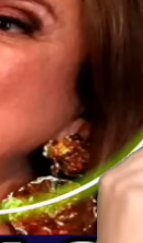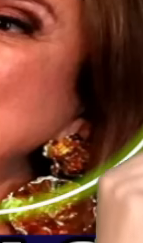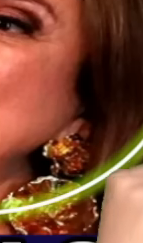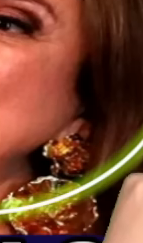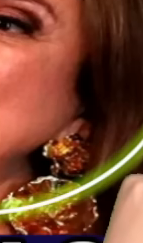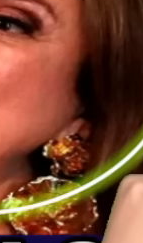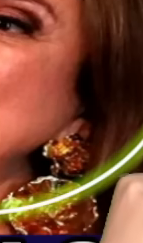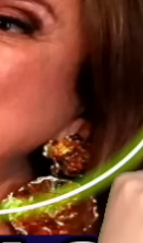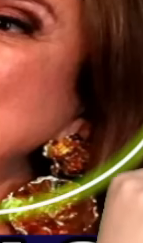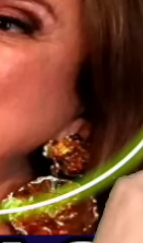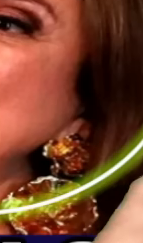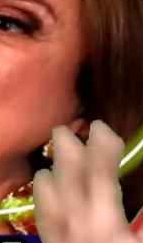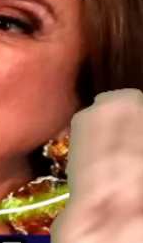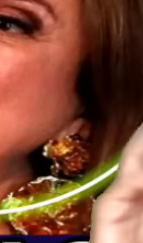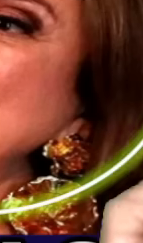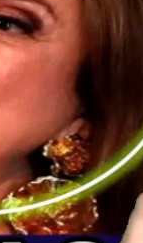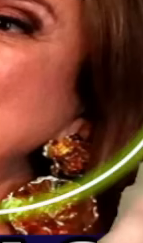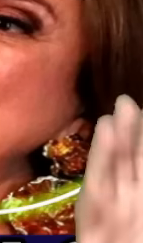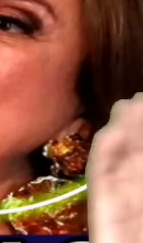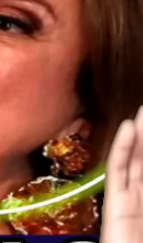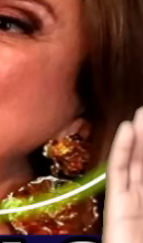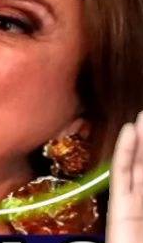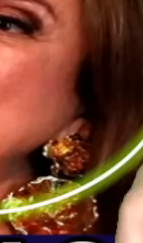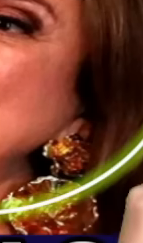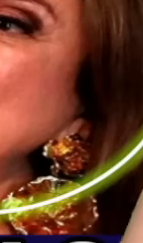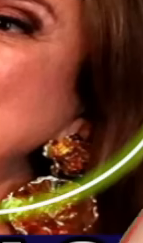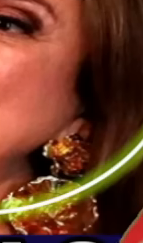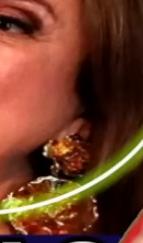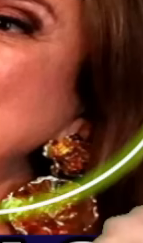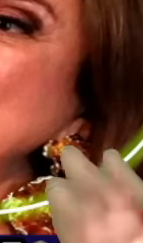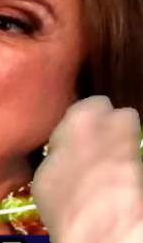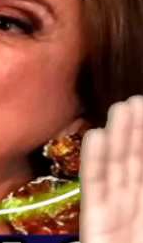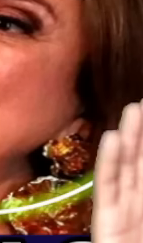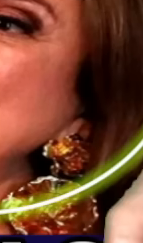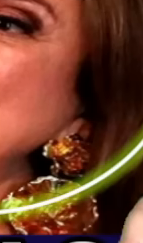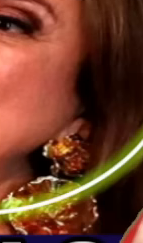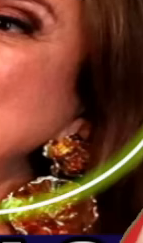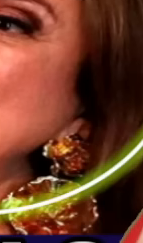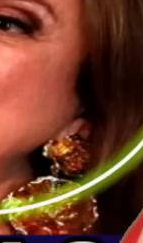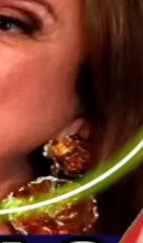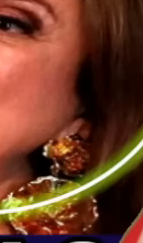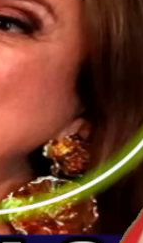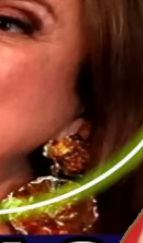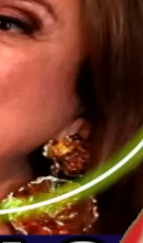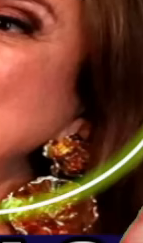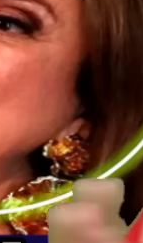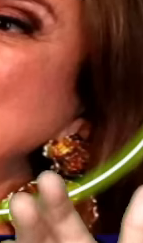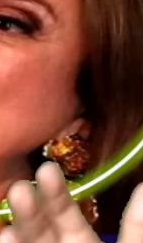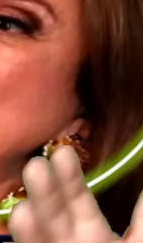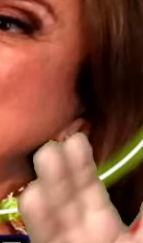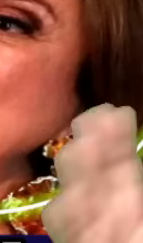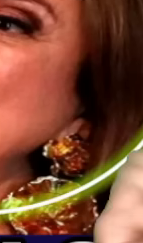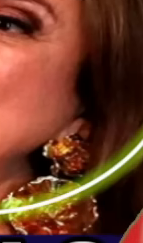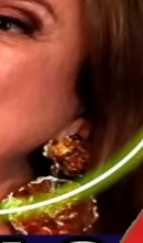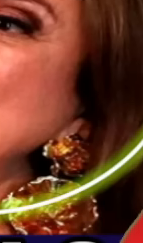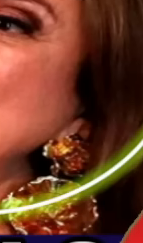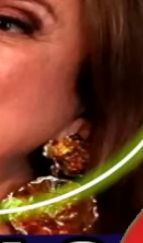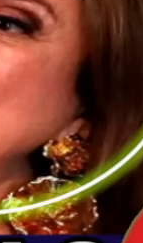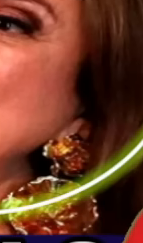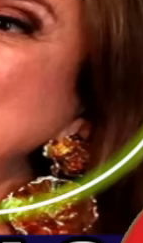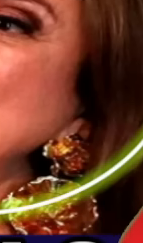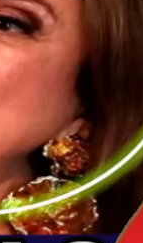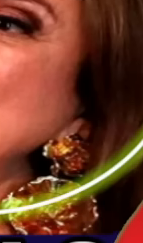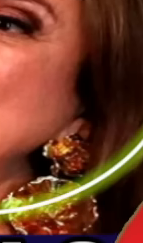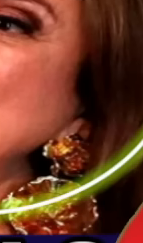se replique eh periódico radio televisión eh eh redes